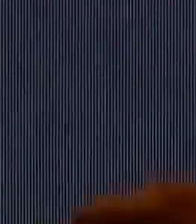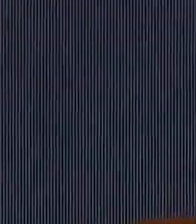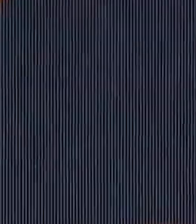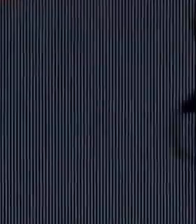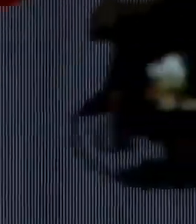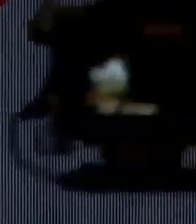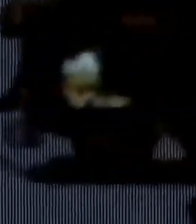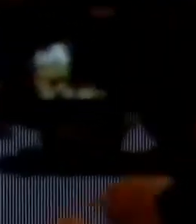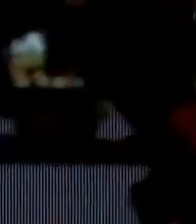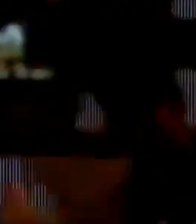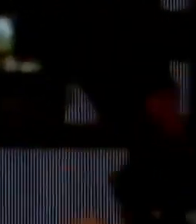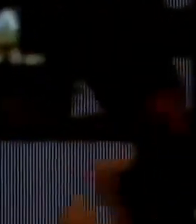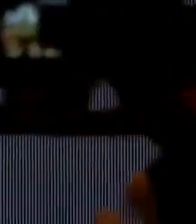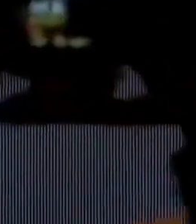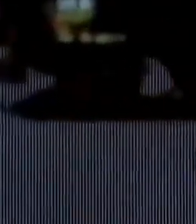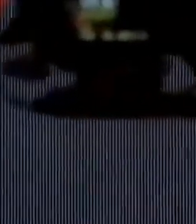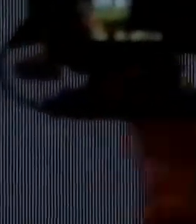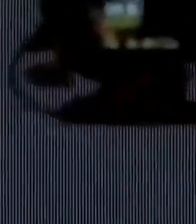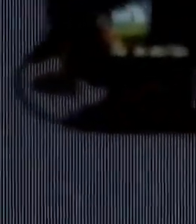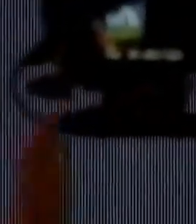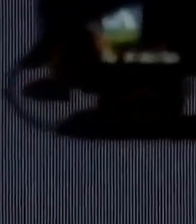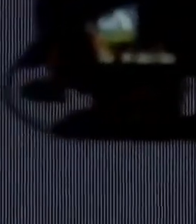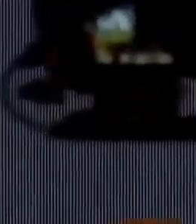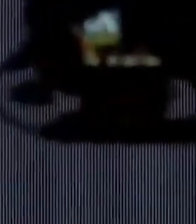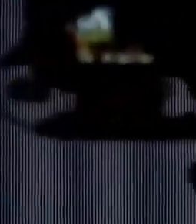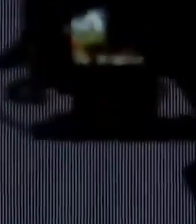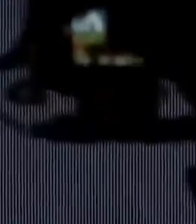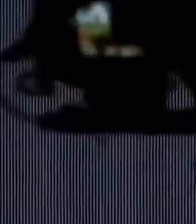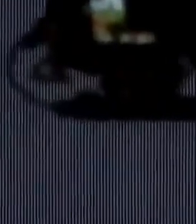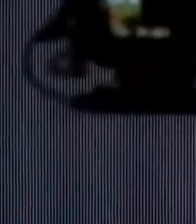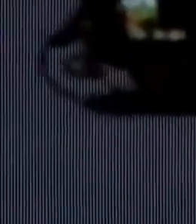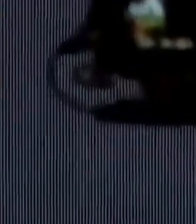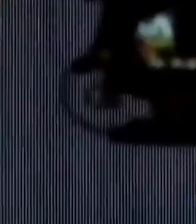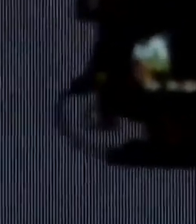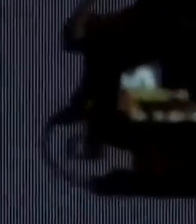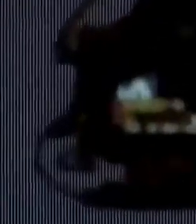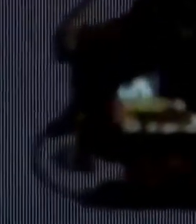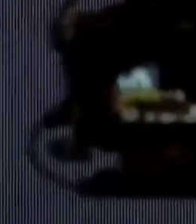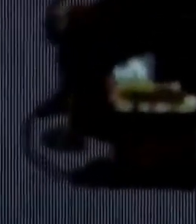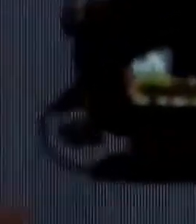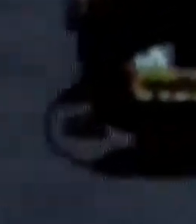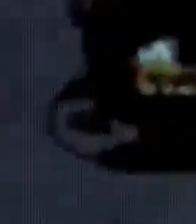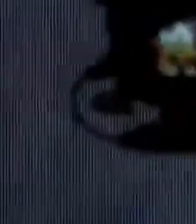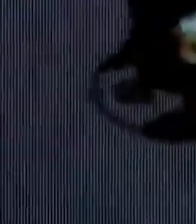Cómo olvidarlas hoy llevando mis